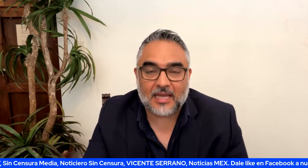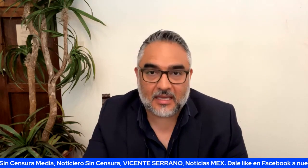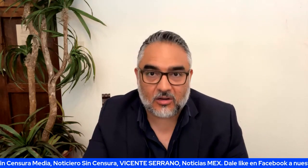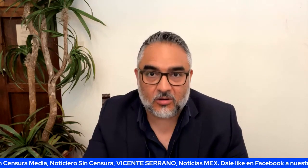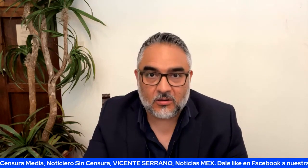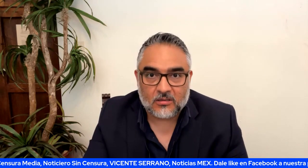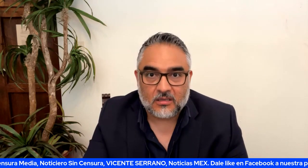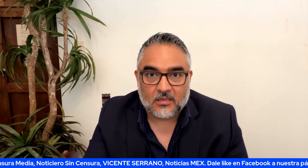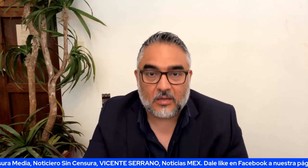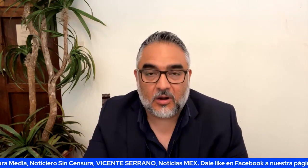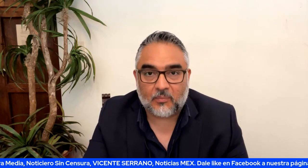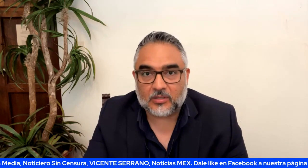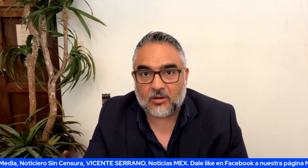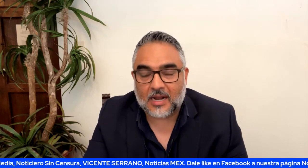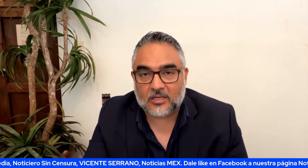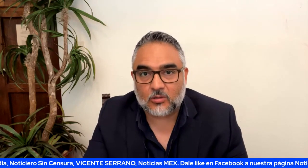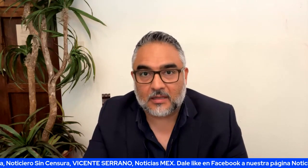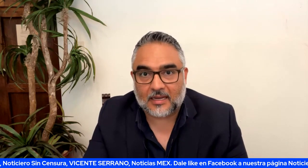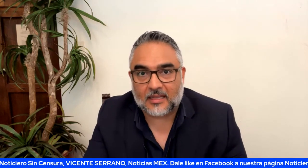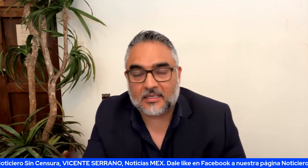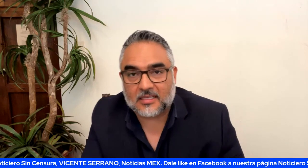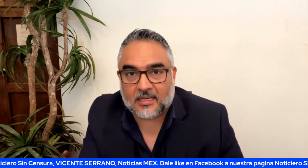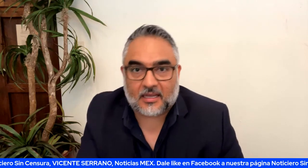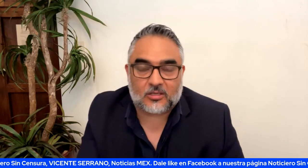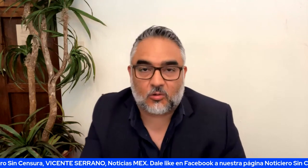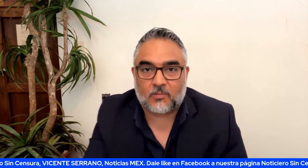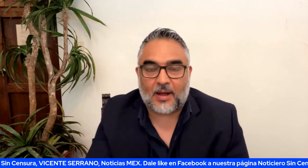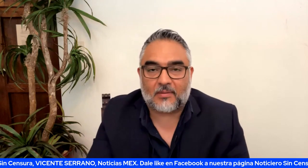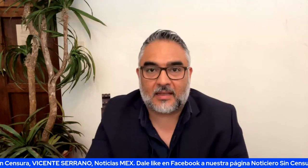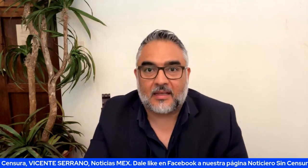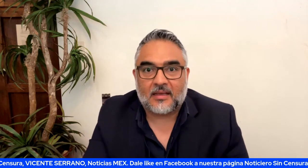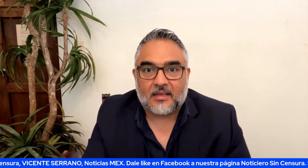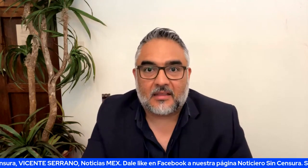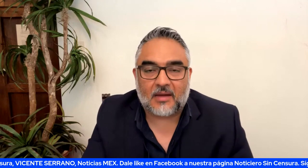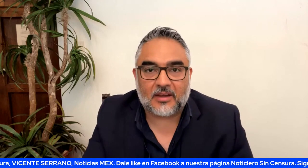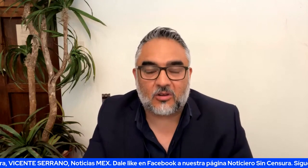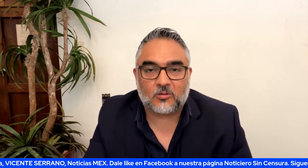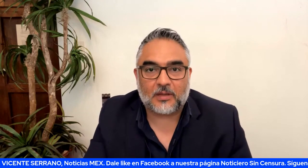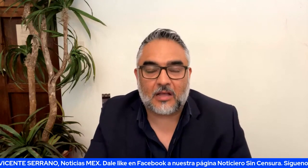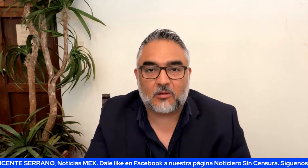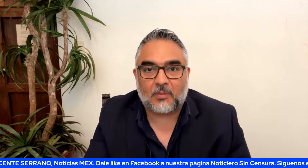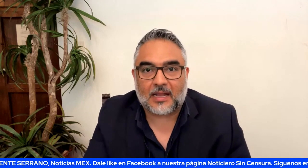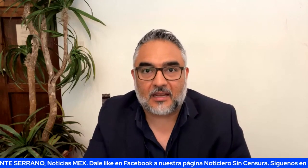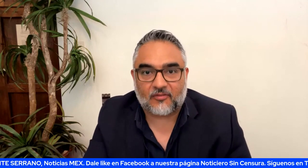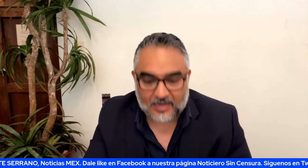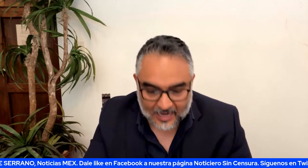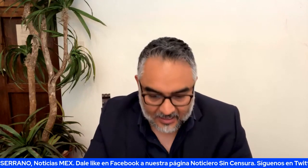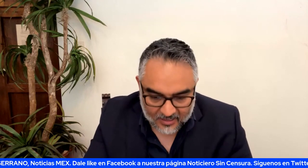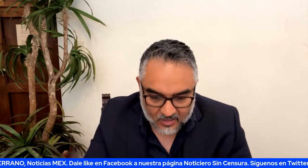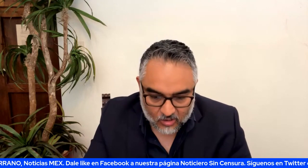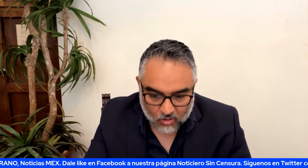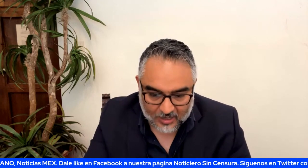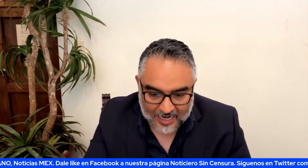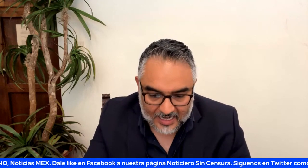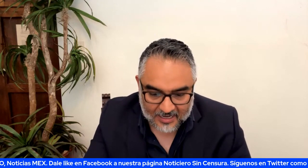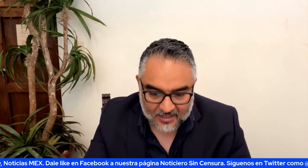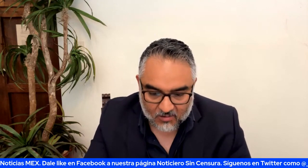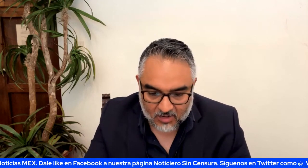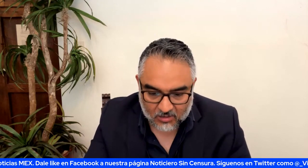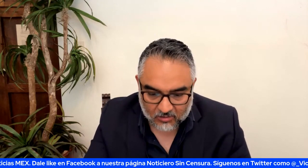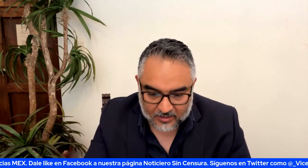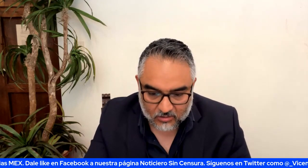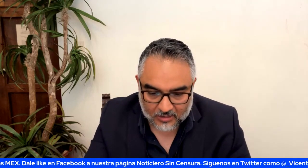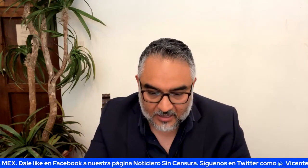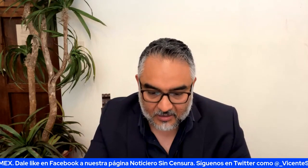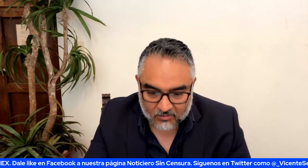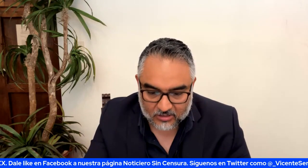en México, y bueno, pues ahora resulta que dice que es culpable de haber conspirado para traficar cocaína, de